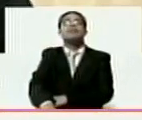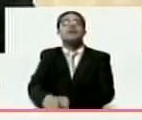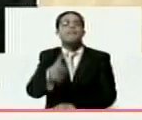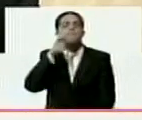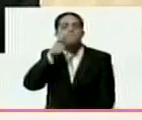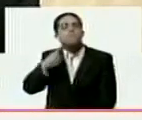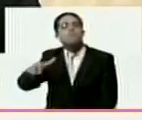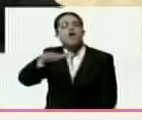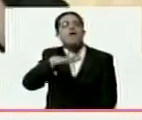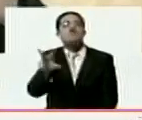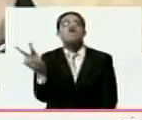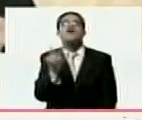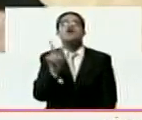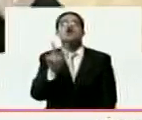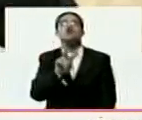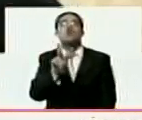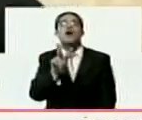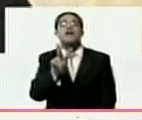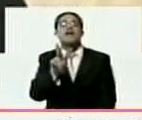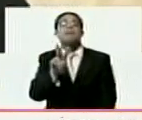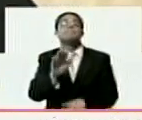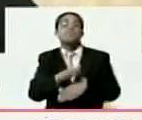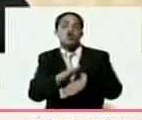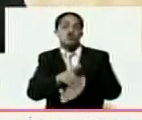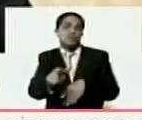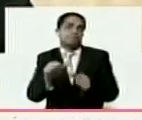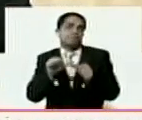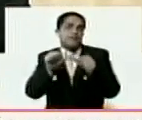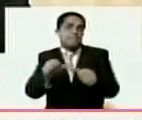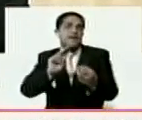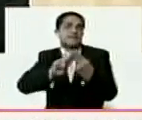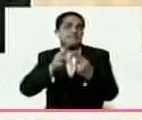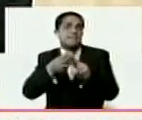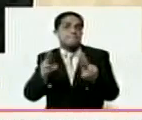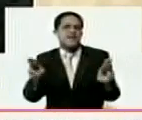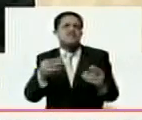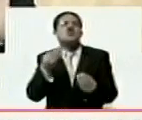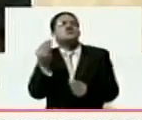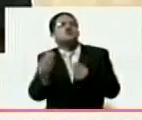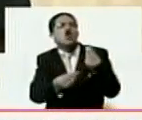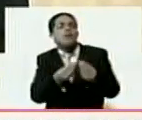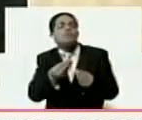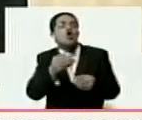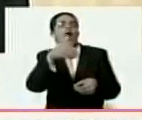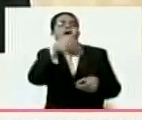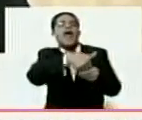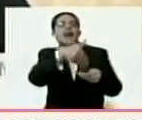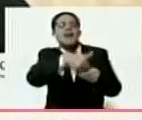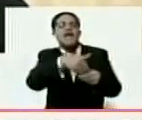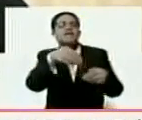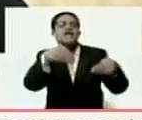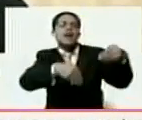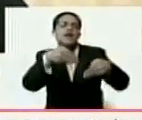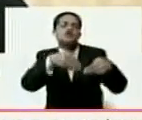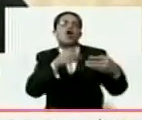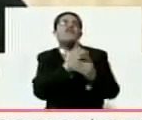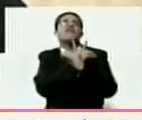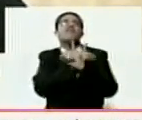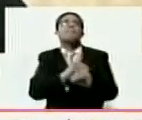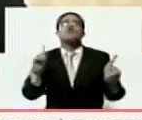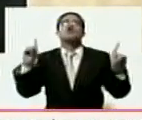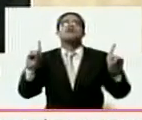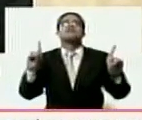de Venezuela al mantener su paz a través de elecciones, a través de democracia,